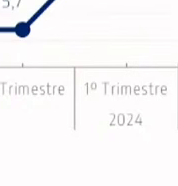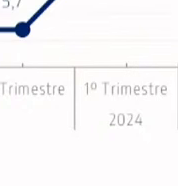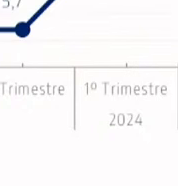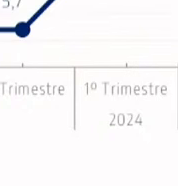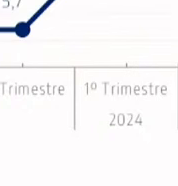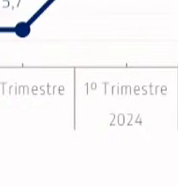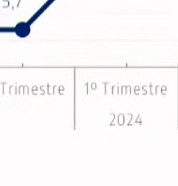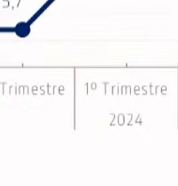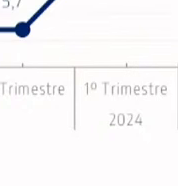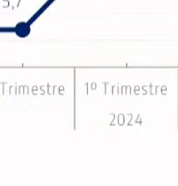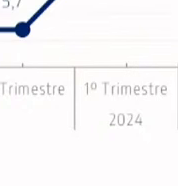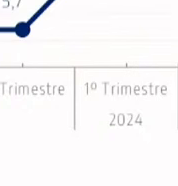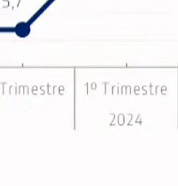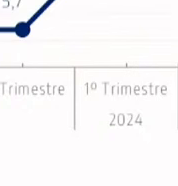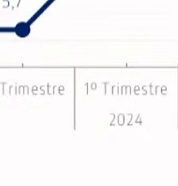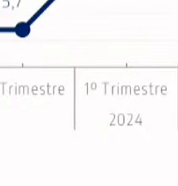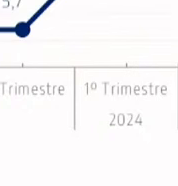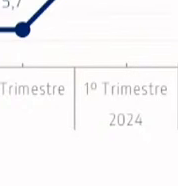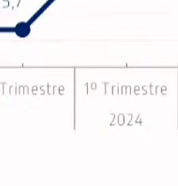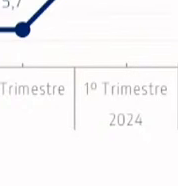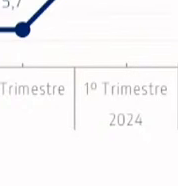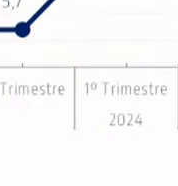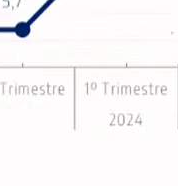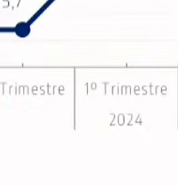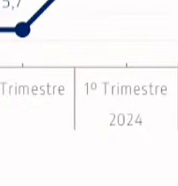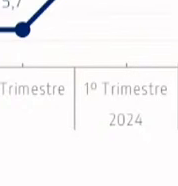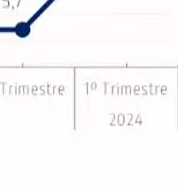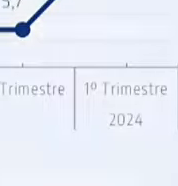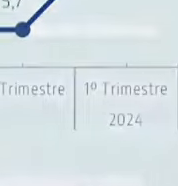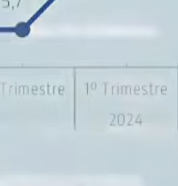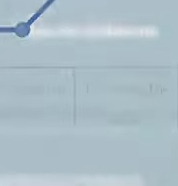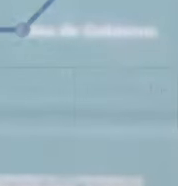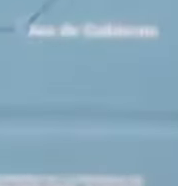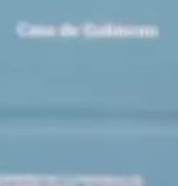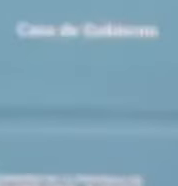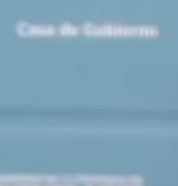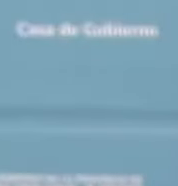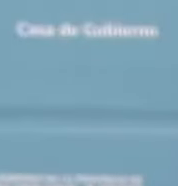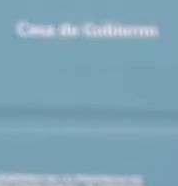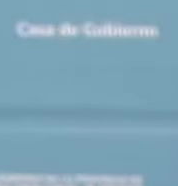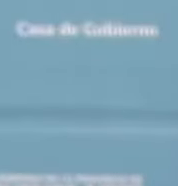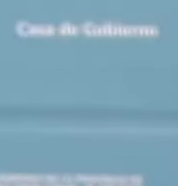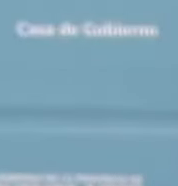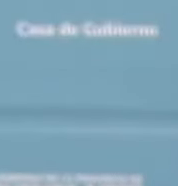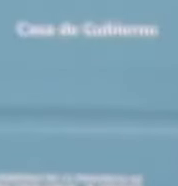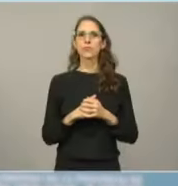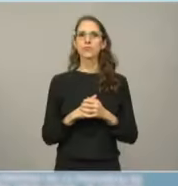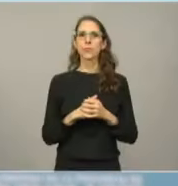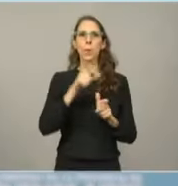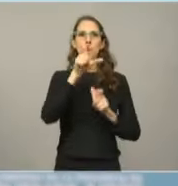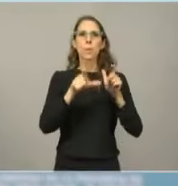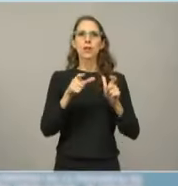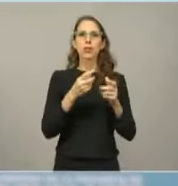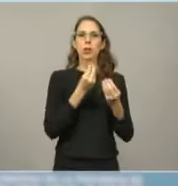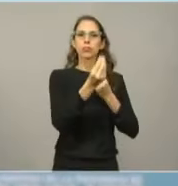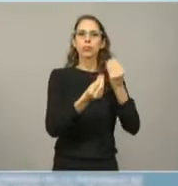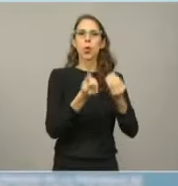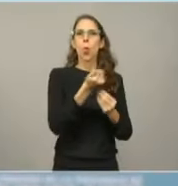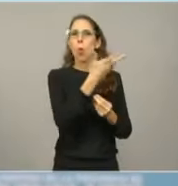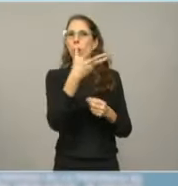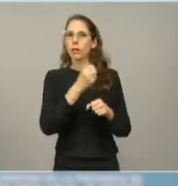Buenos Aires cuando nos concentramos en los distritos del conurbano buen herense el desempleo es incluso más alto está en